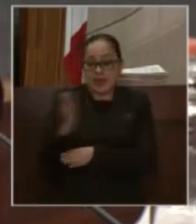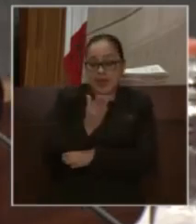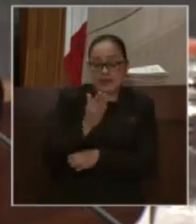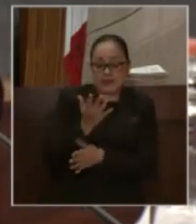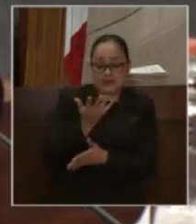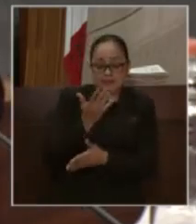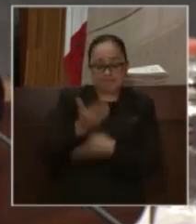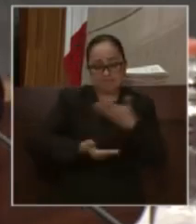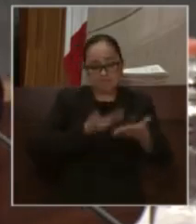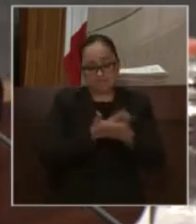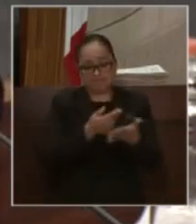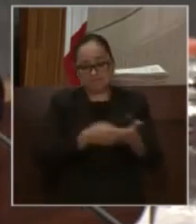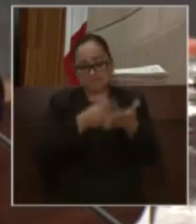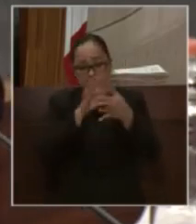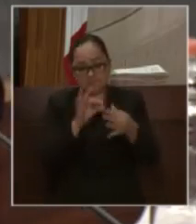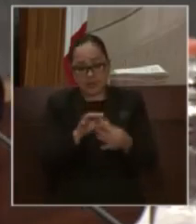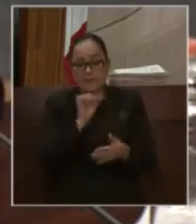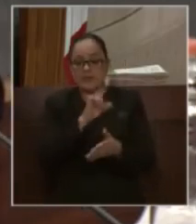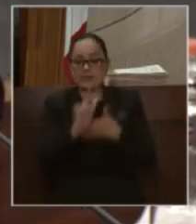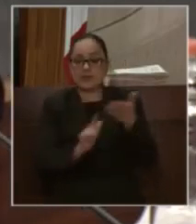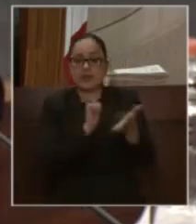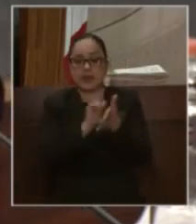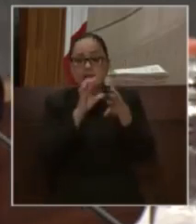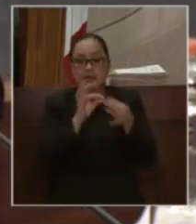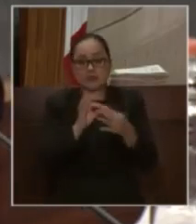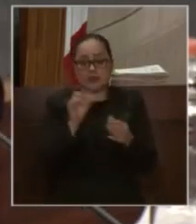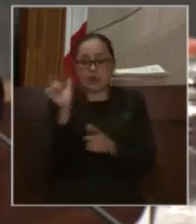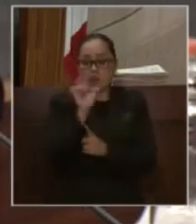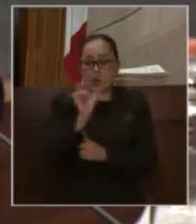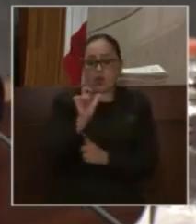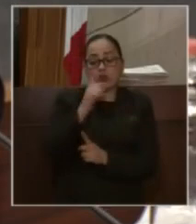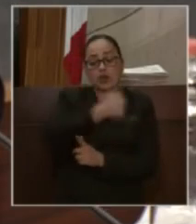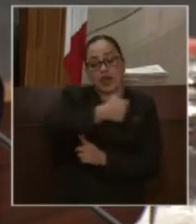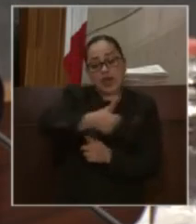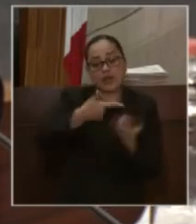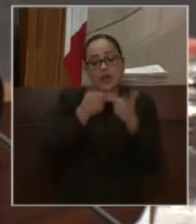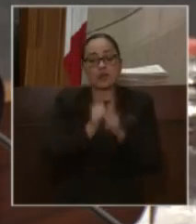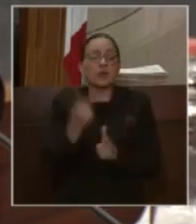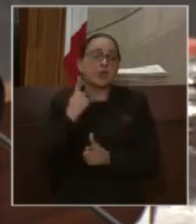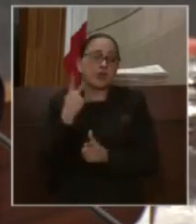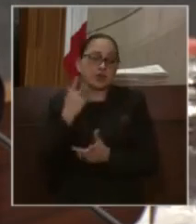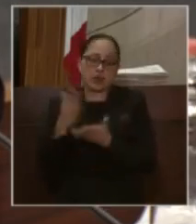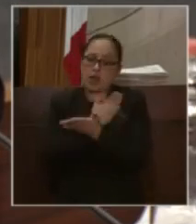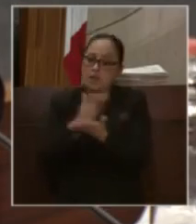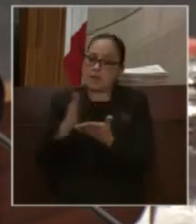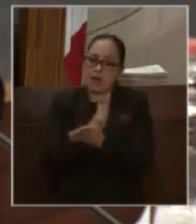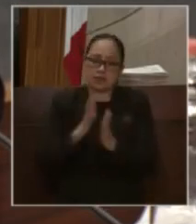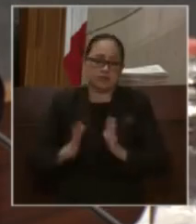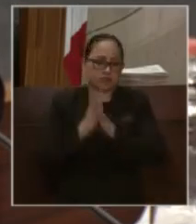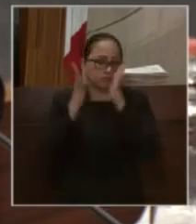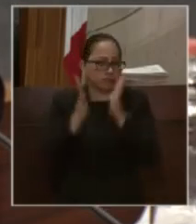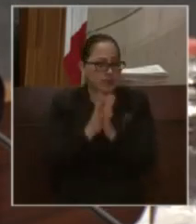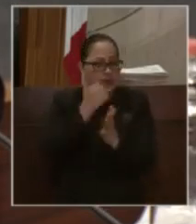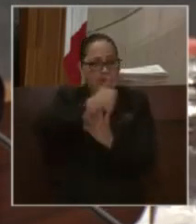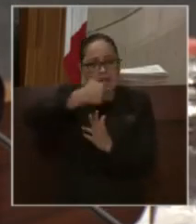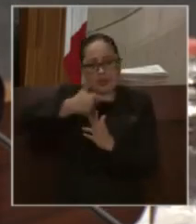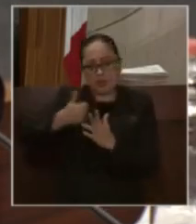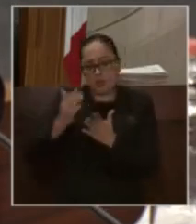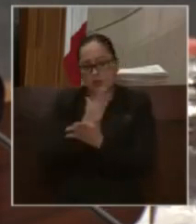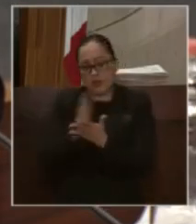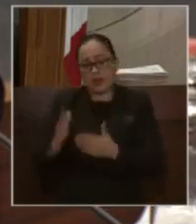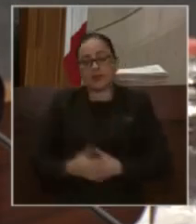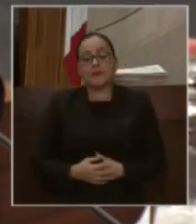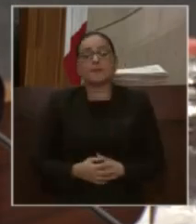la responsable, conforme a la ley, en la asignación los partidos participan de manera individual. Por otra parte, se